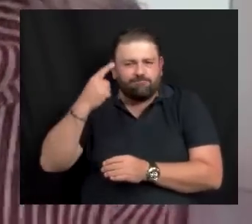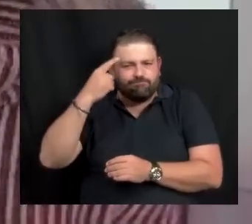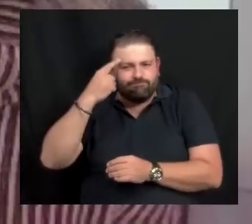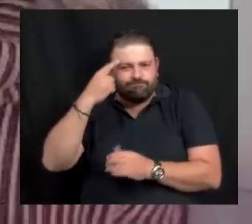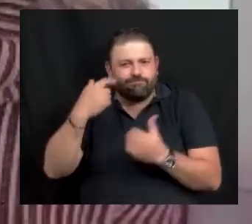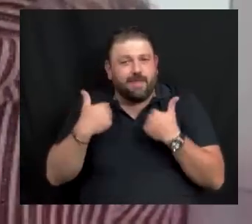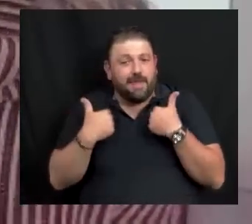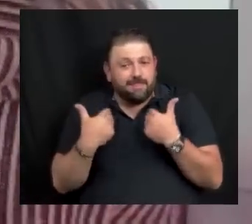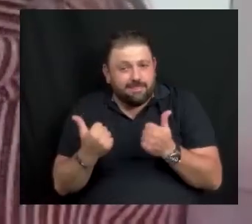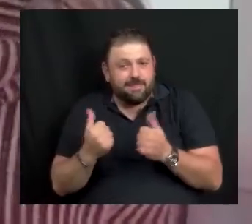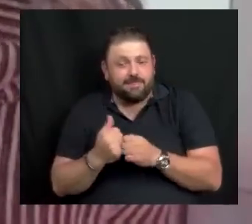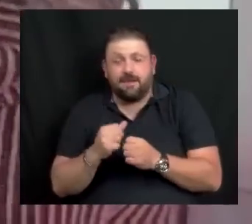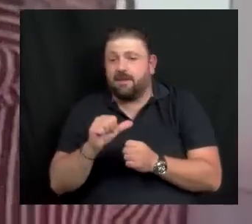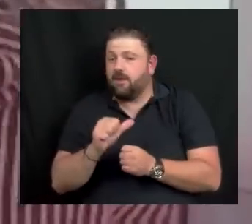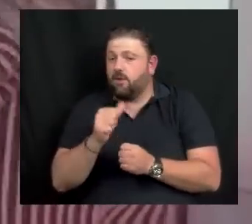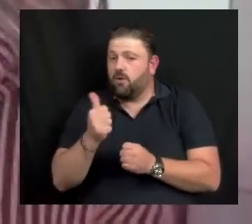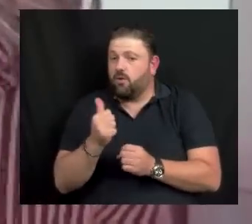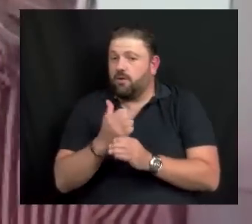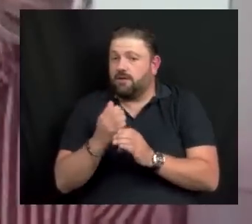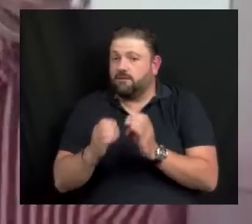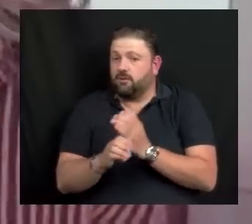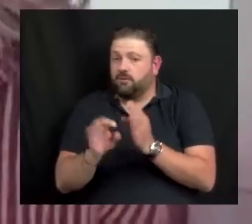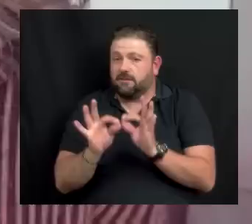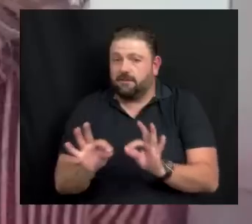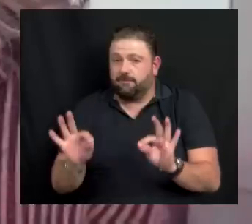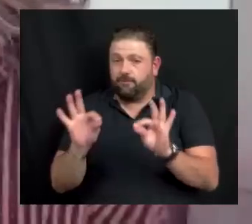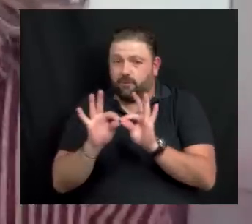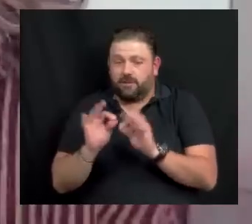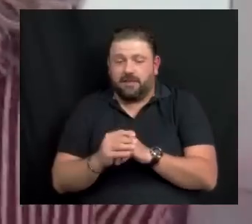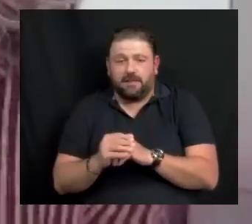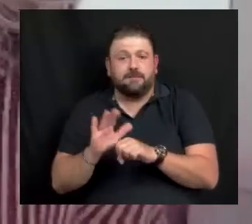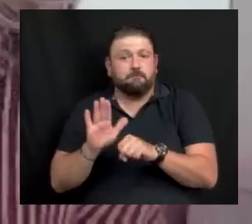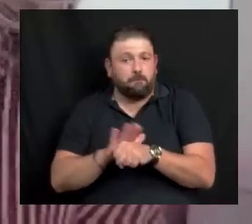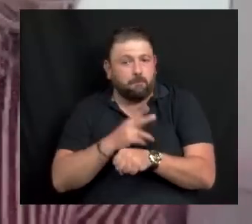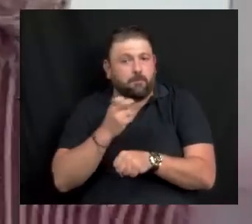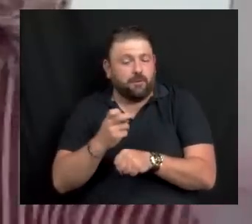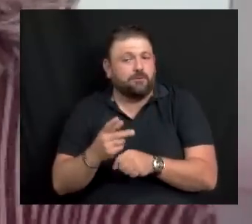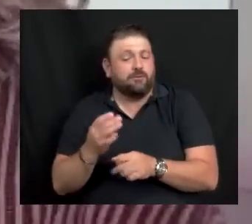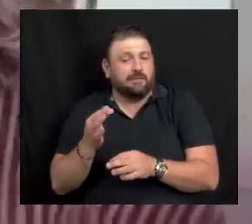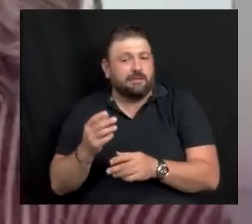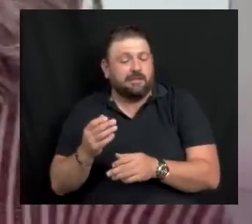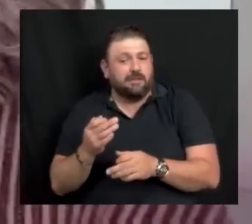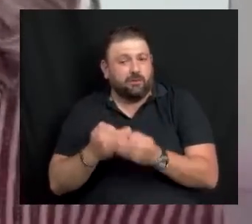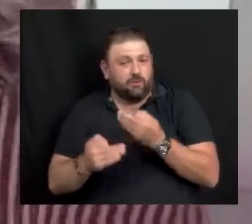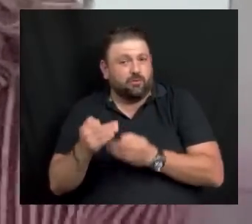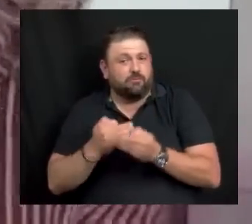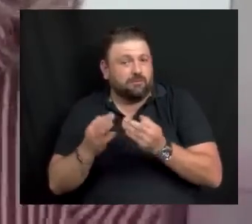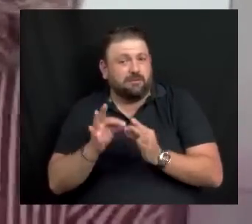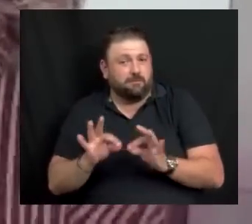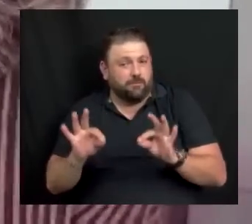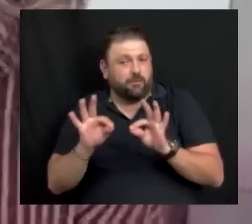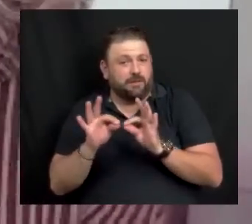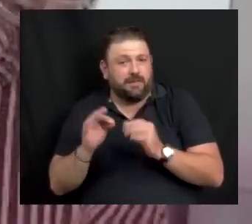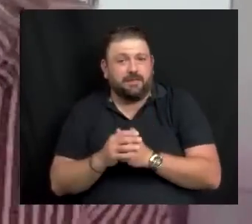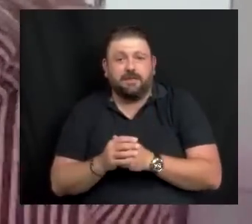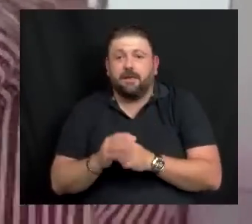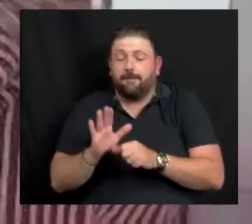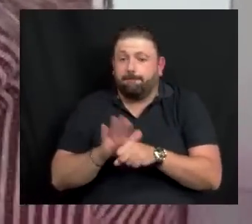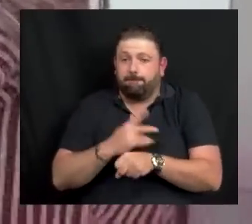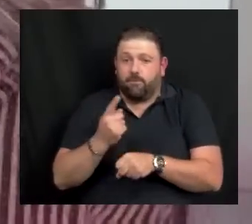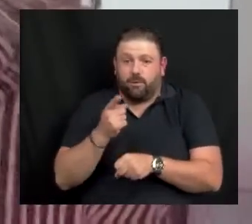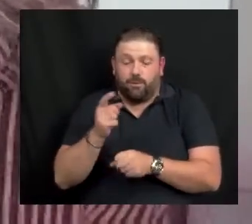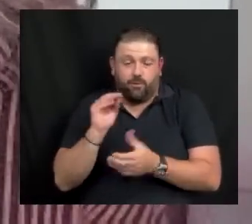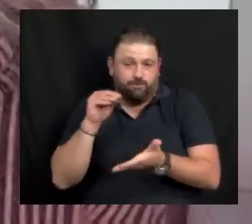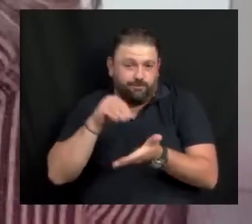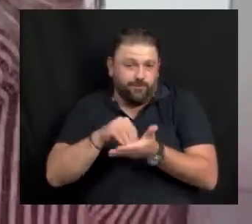importantes. Que a veces hay años que nos la pasamos haciendo puras cosas urgentes y no importantes. Y estas cosas importantes es lo que